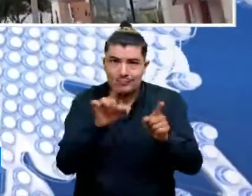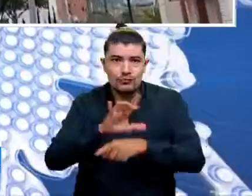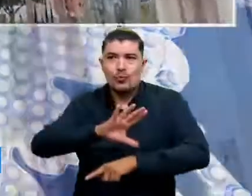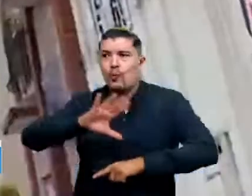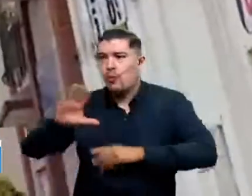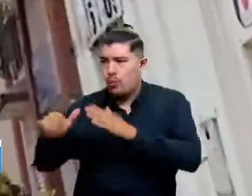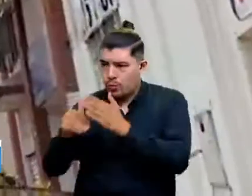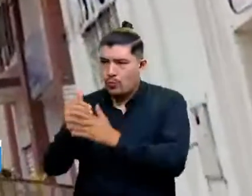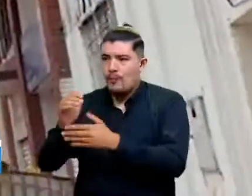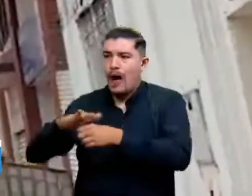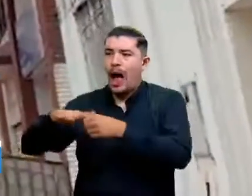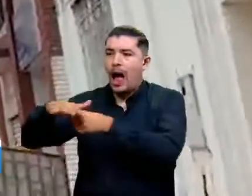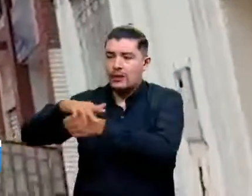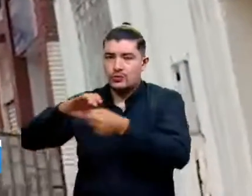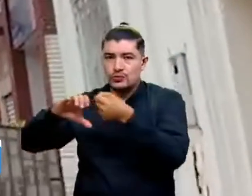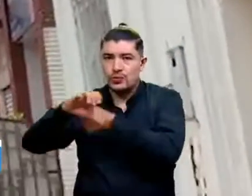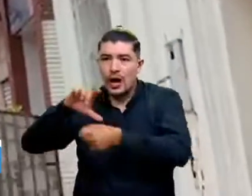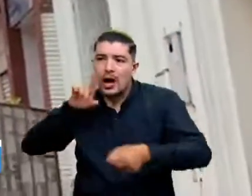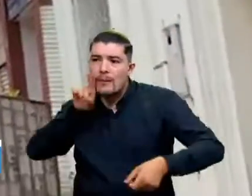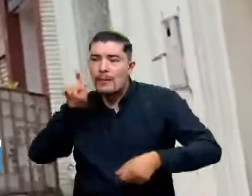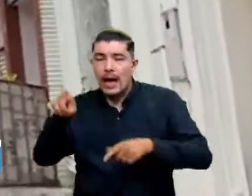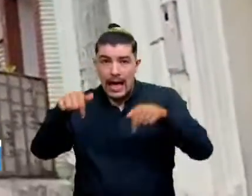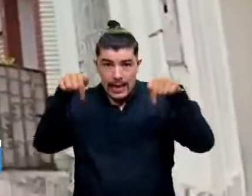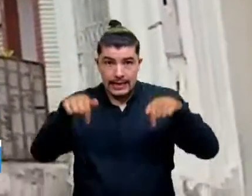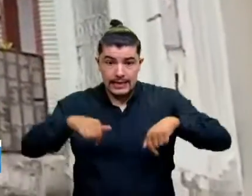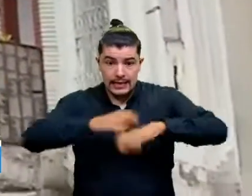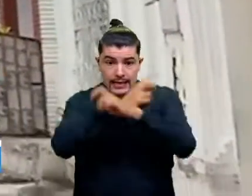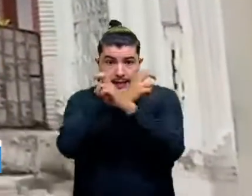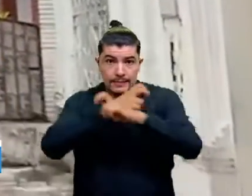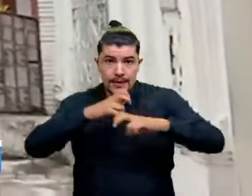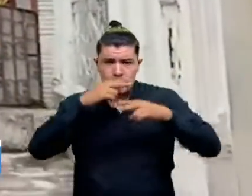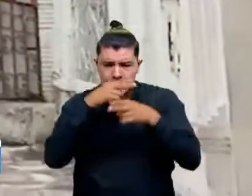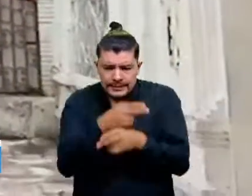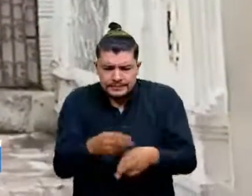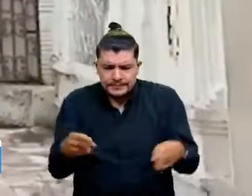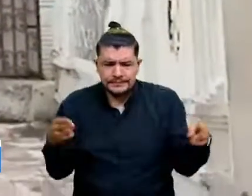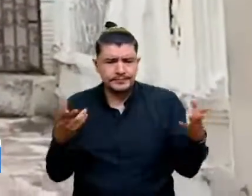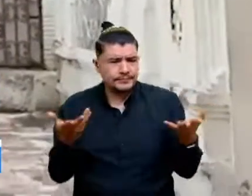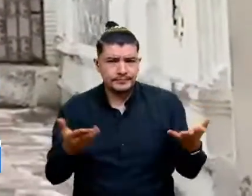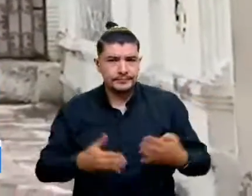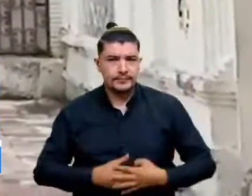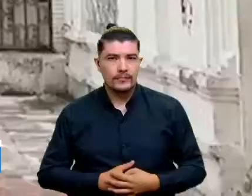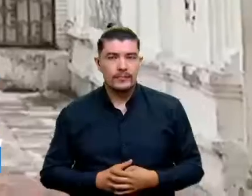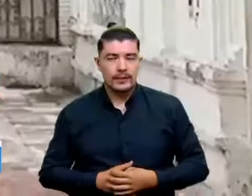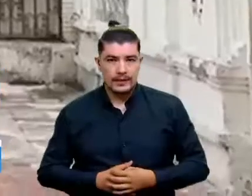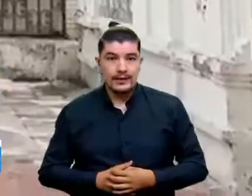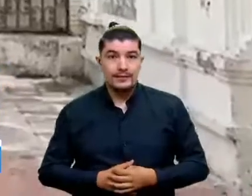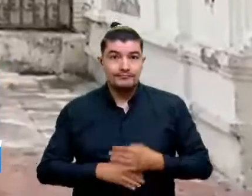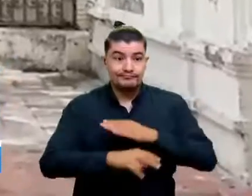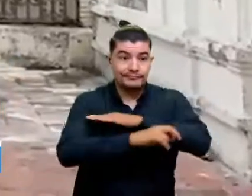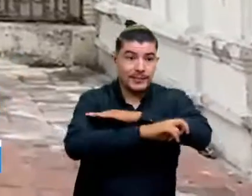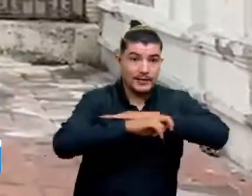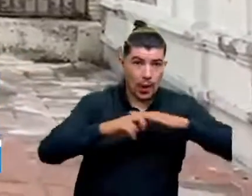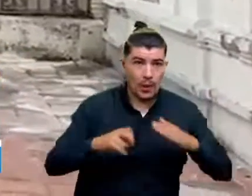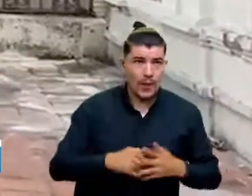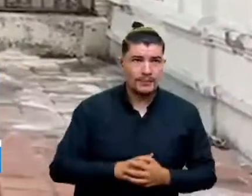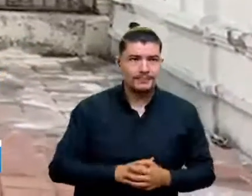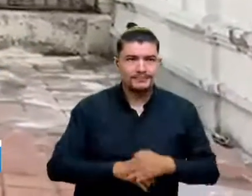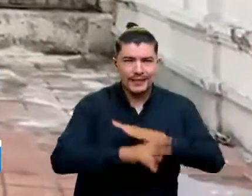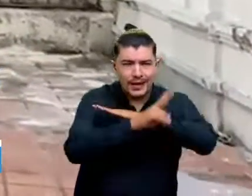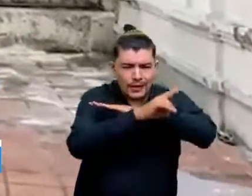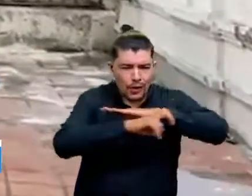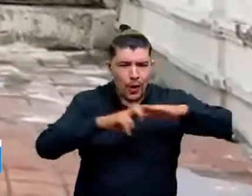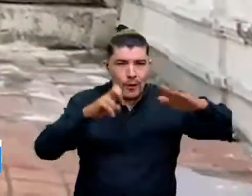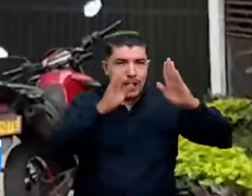Bucaramanga. Aquí precisamente en el Parque de los Niños se han robado, aparte de que se roban las cajas